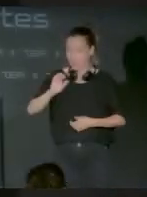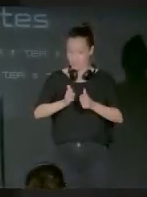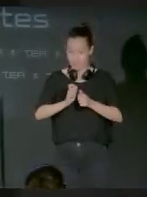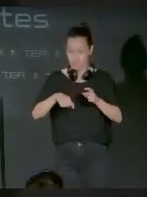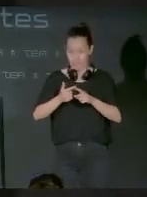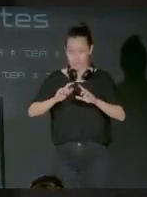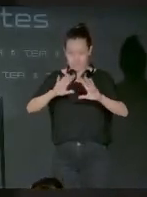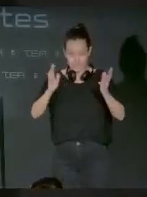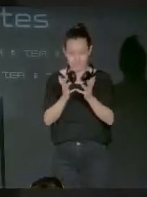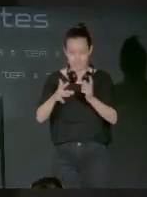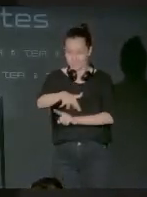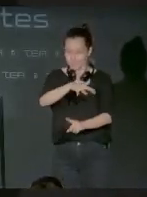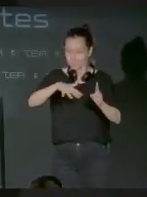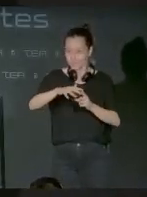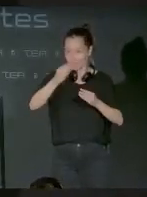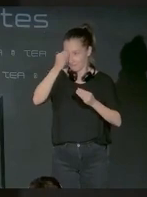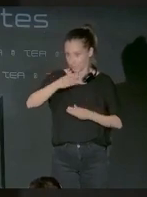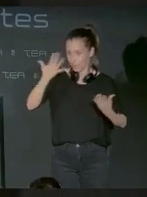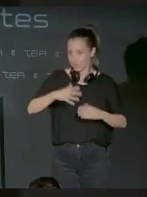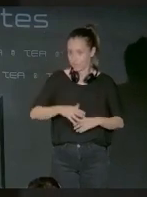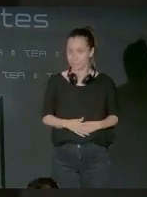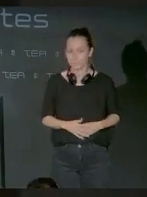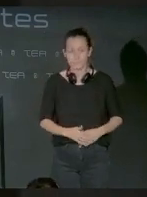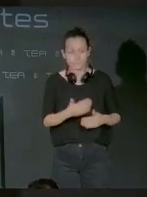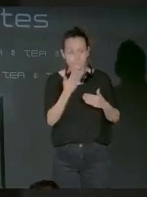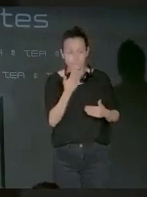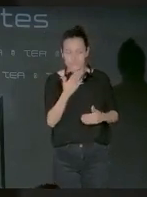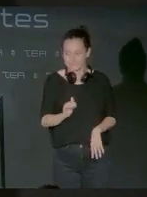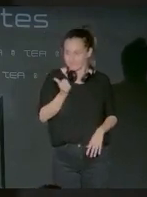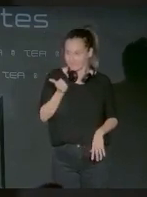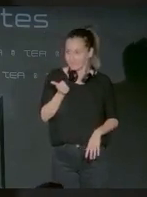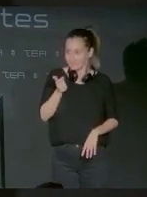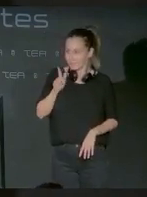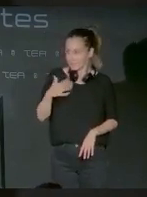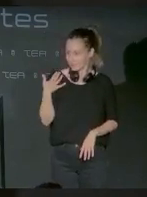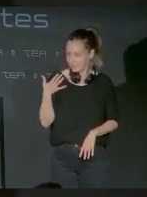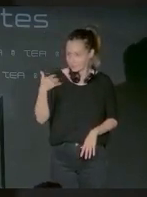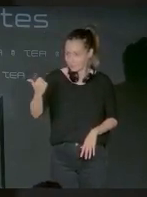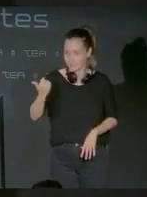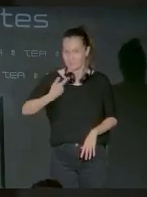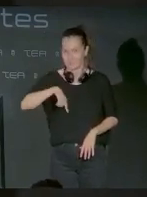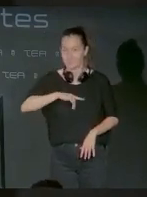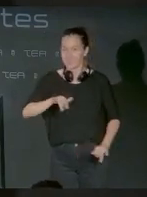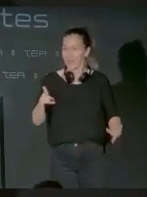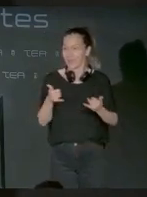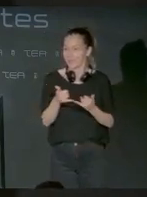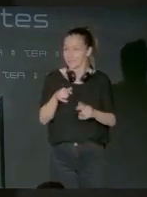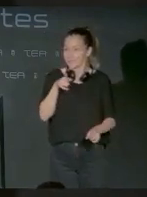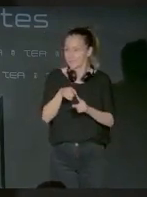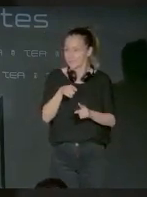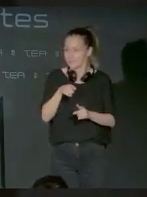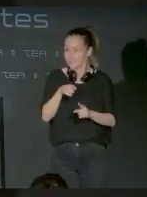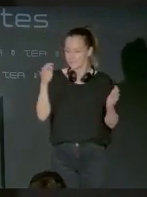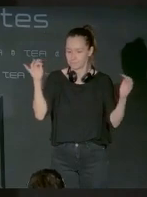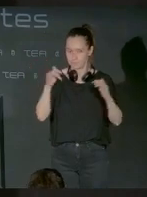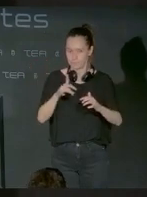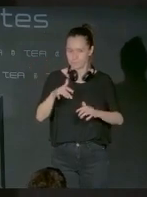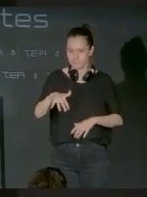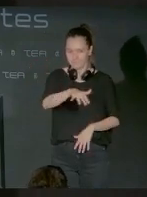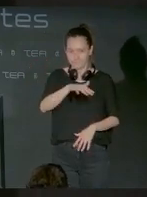quiero aprovechar la ocasión para agradecer el habernos elegido como sede para celebrar este importante